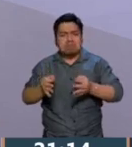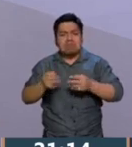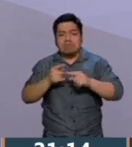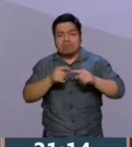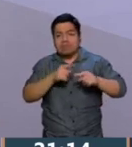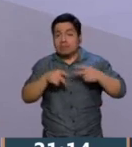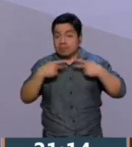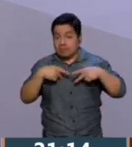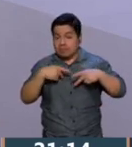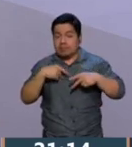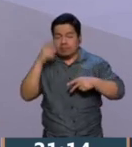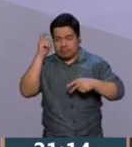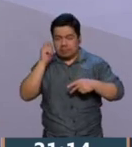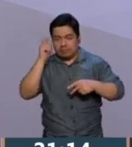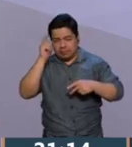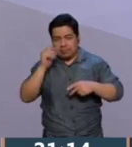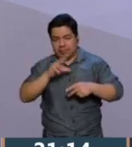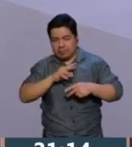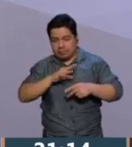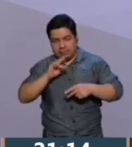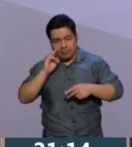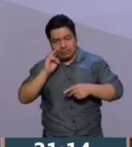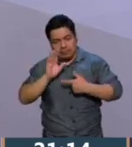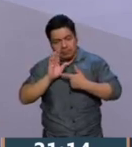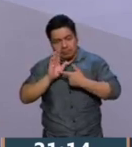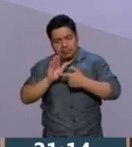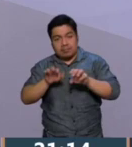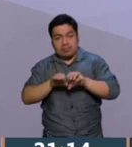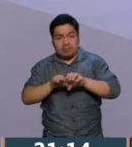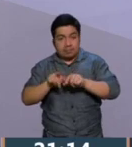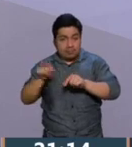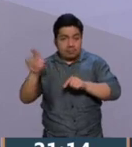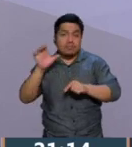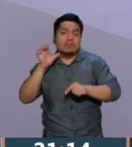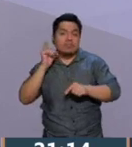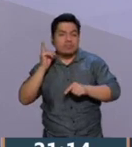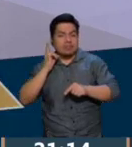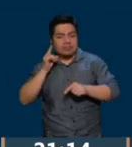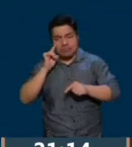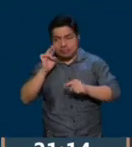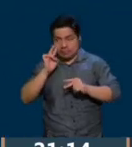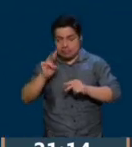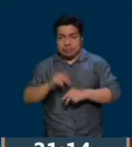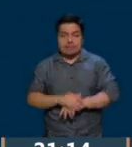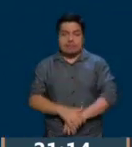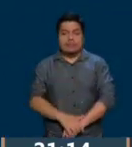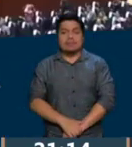millones de trabajadores. Vamos a ver cómo se vivió esta sesión en la Cámara de Diputados.